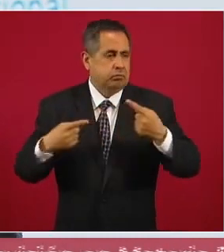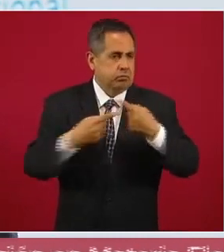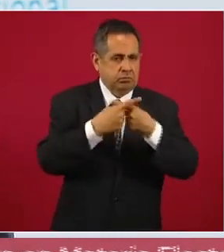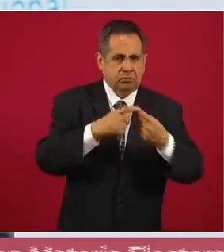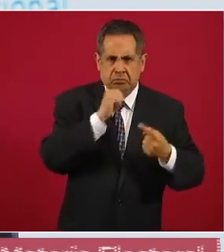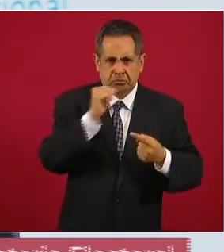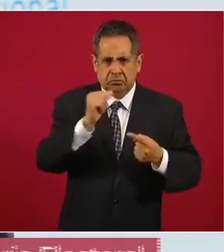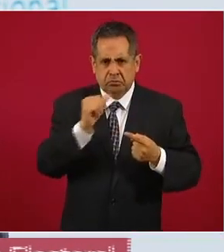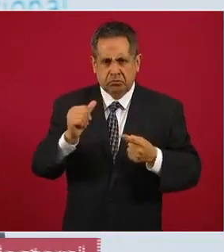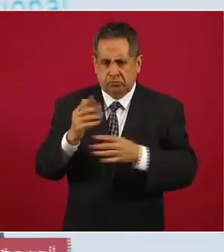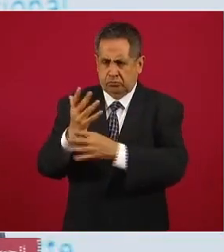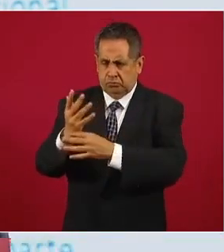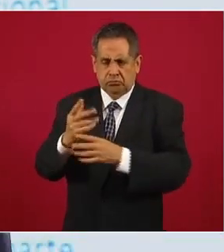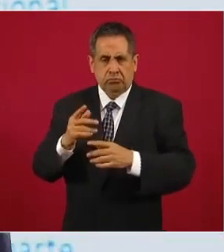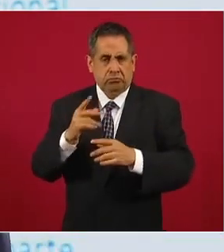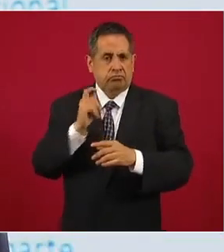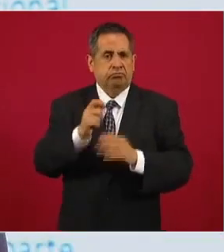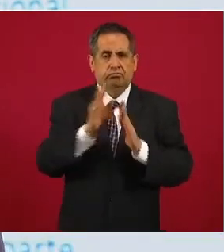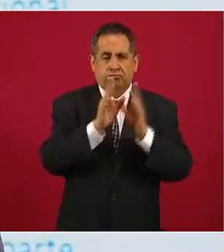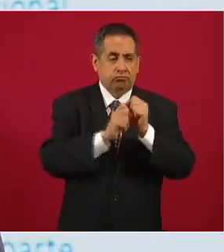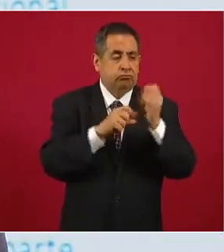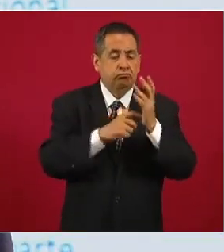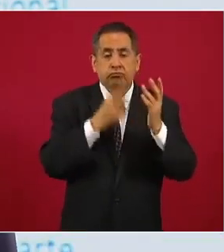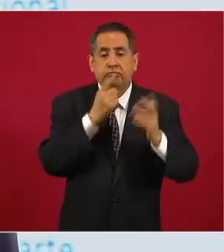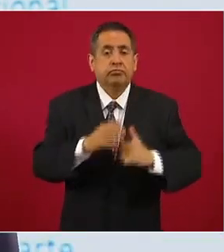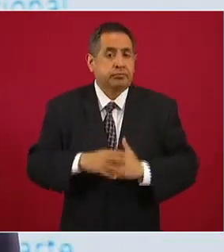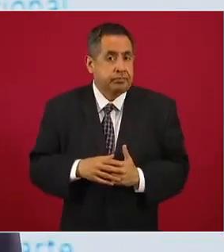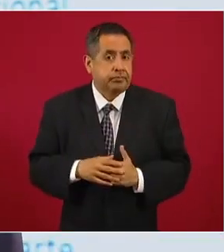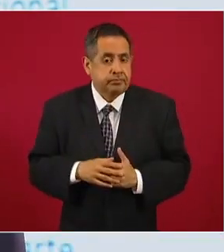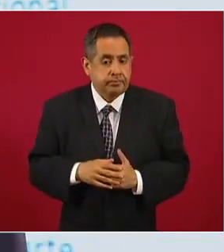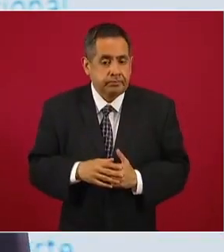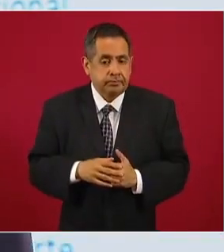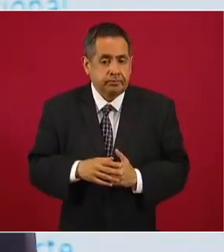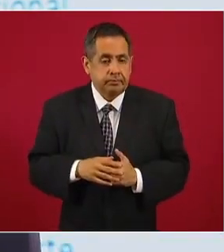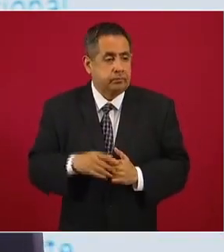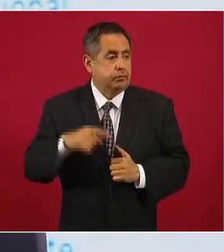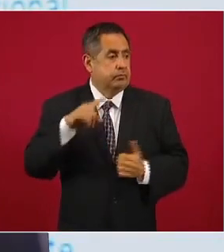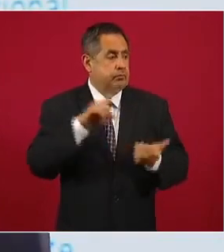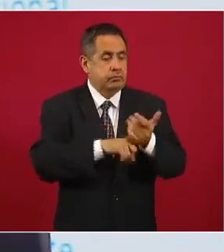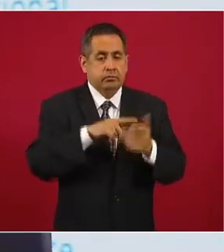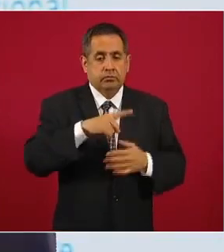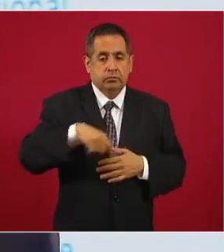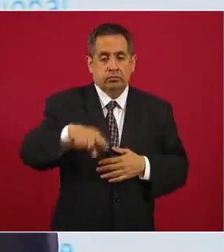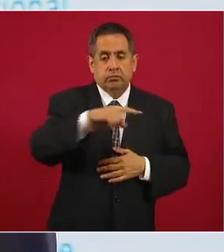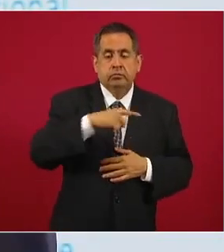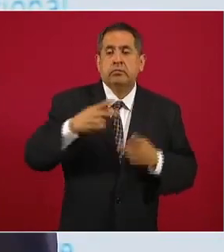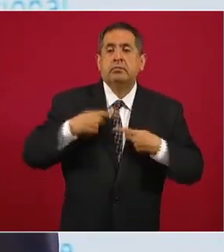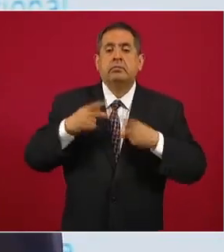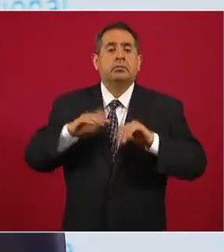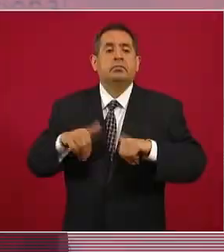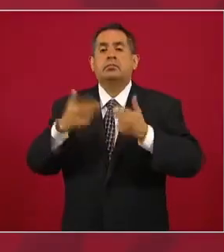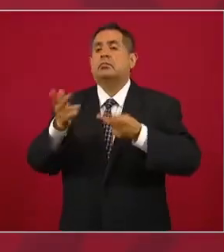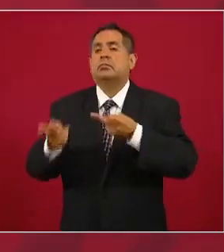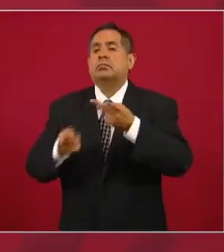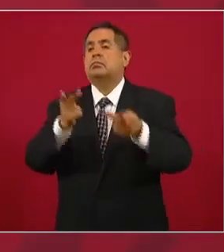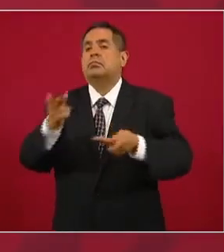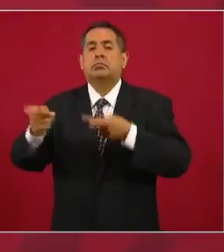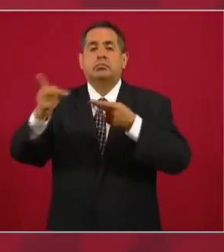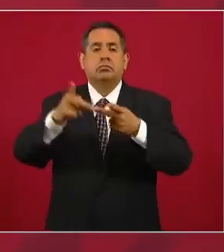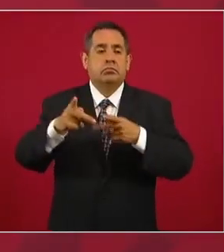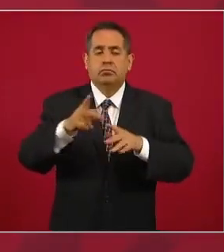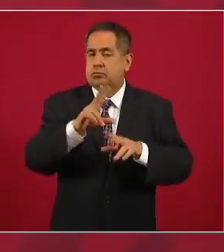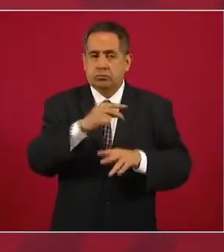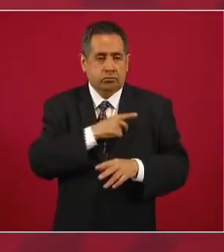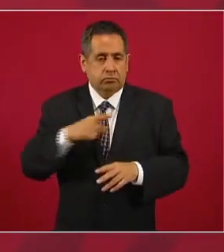sentido, cito textualmente, de que no podrán ser objeto de consulta popular la